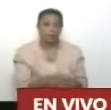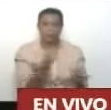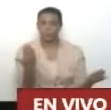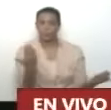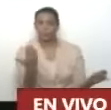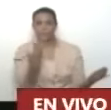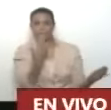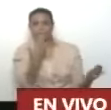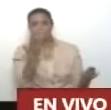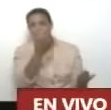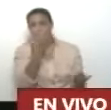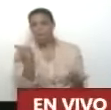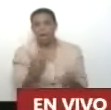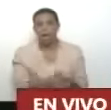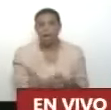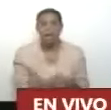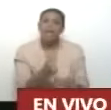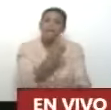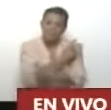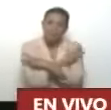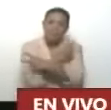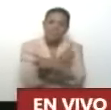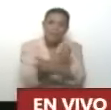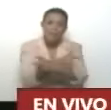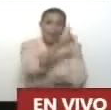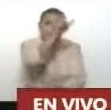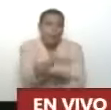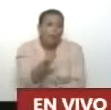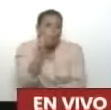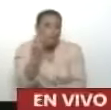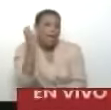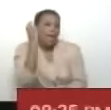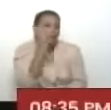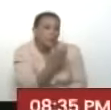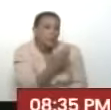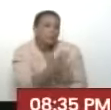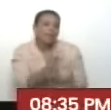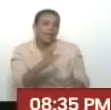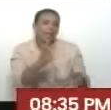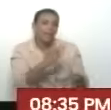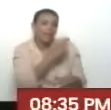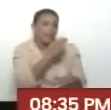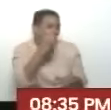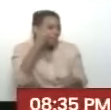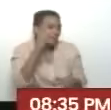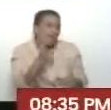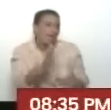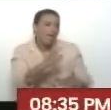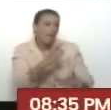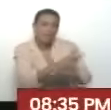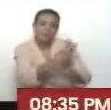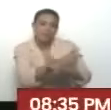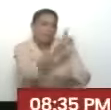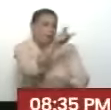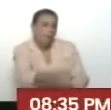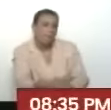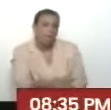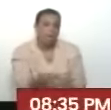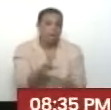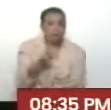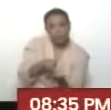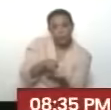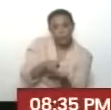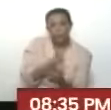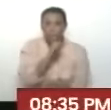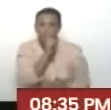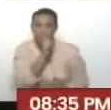turuleto. El fantasma es muy cómico, porque el fantasma no sabe qué hacer. Participo, me salgo, voy